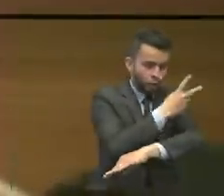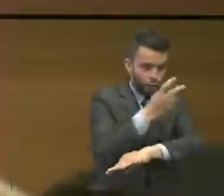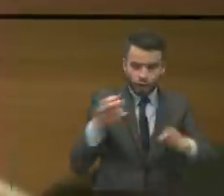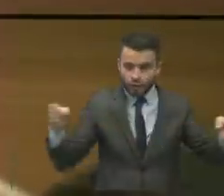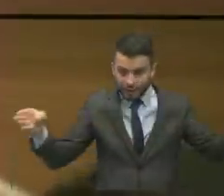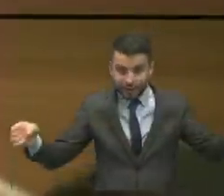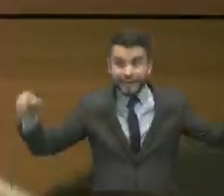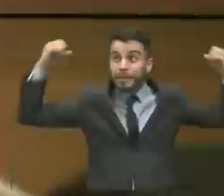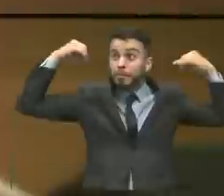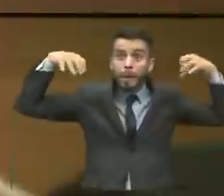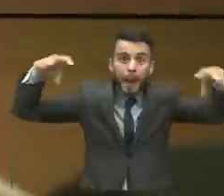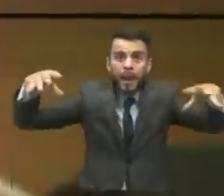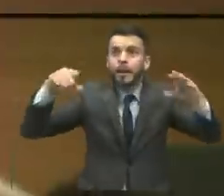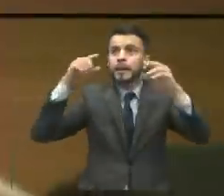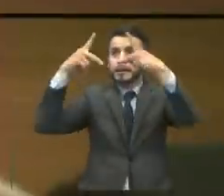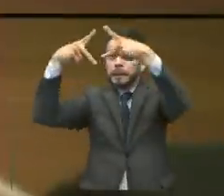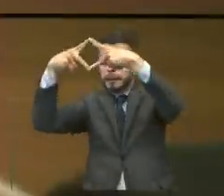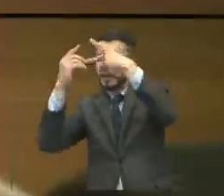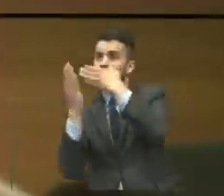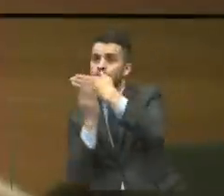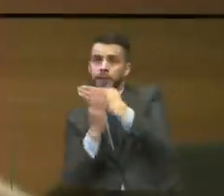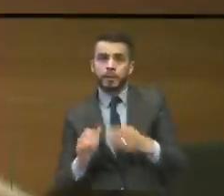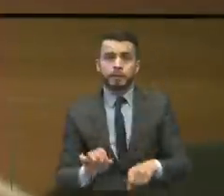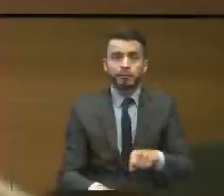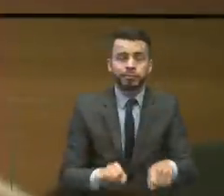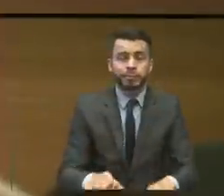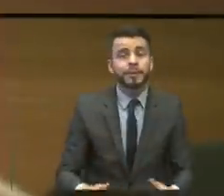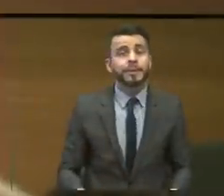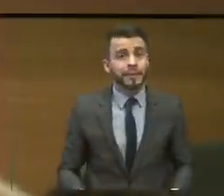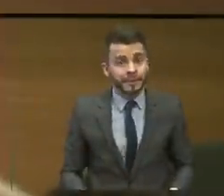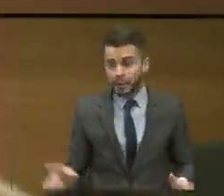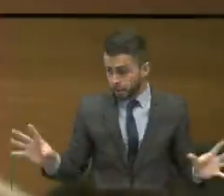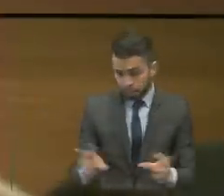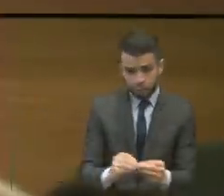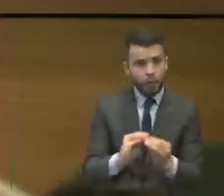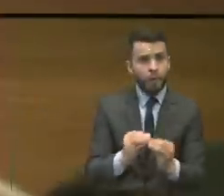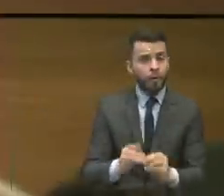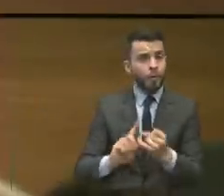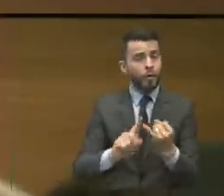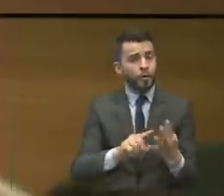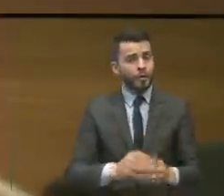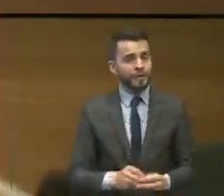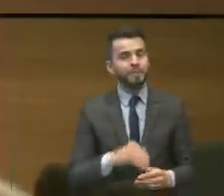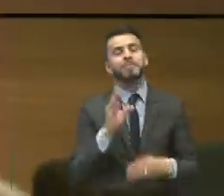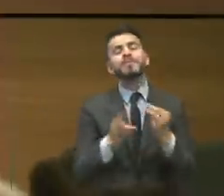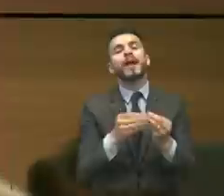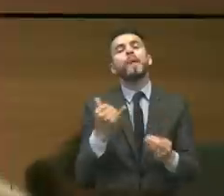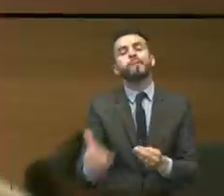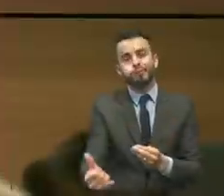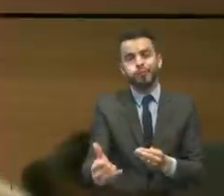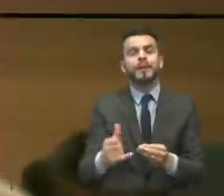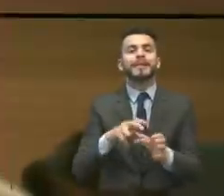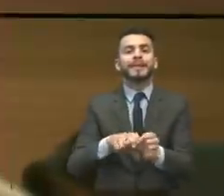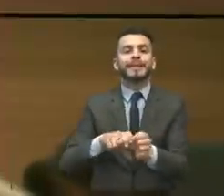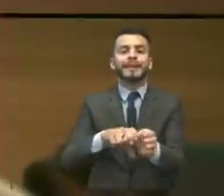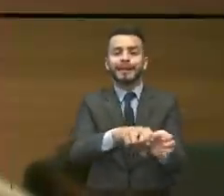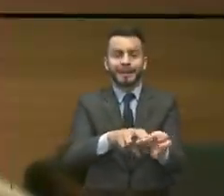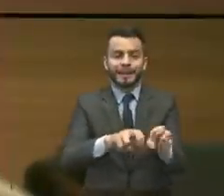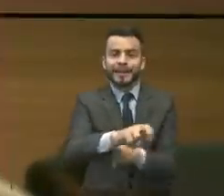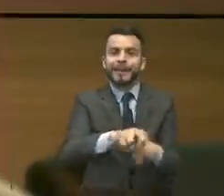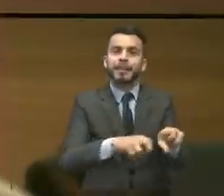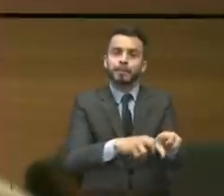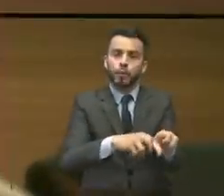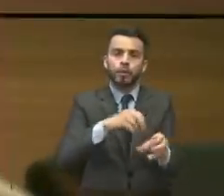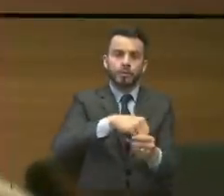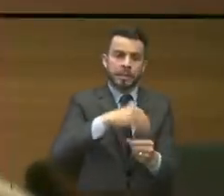porque hace parte de la multimodalidad del corredor, y también habrá transporte público limpio con duales